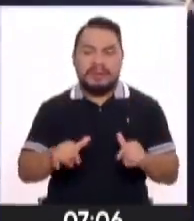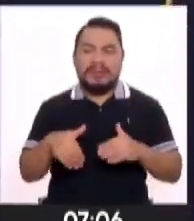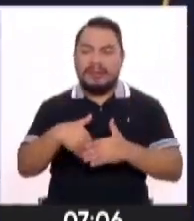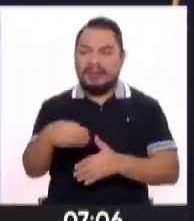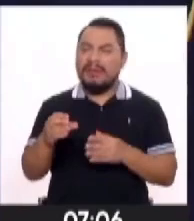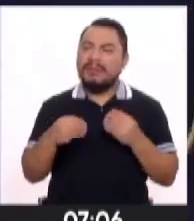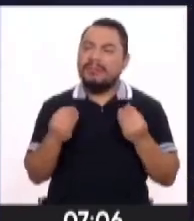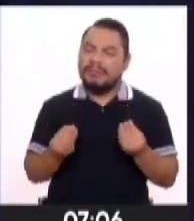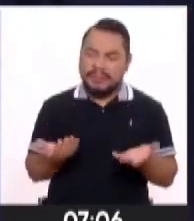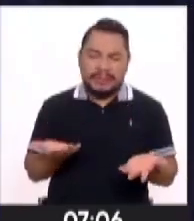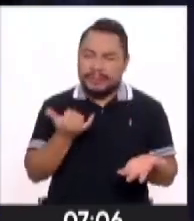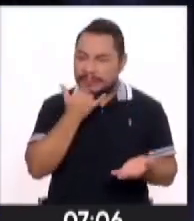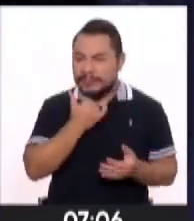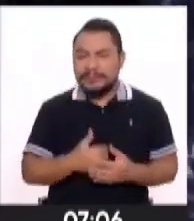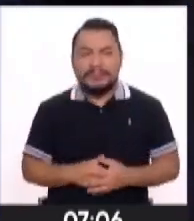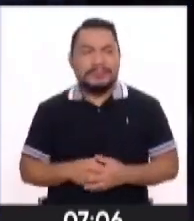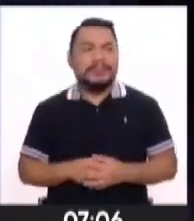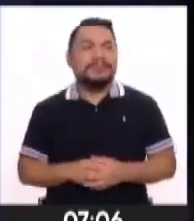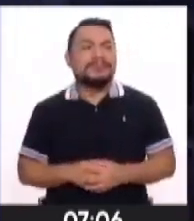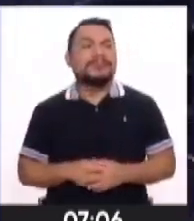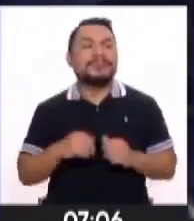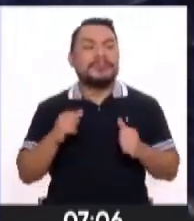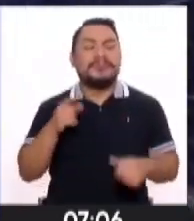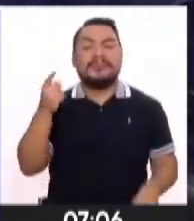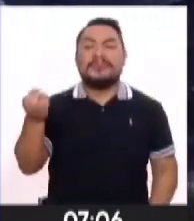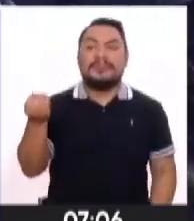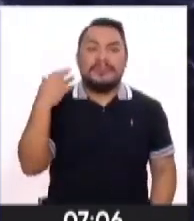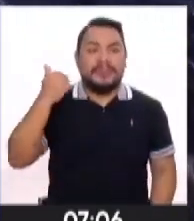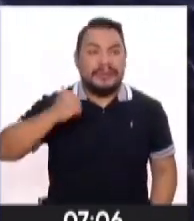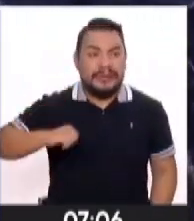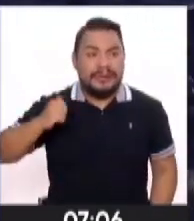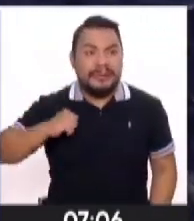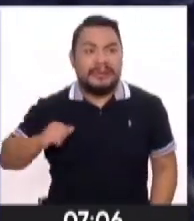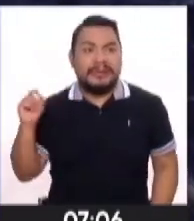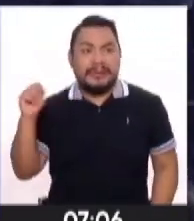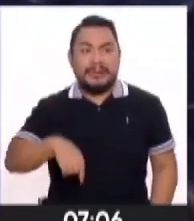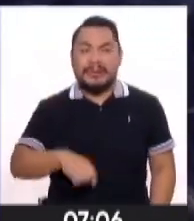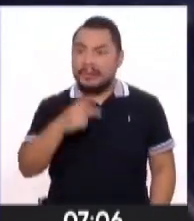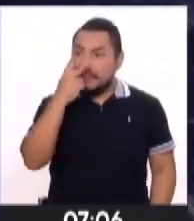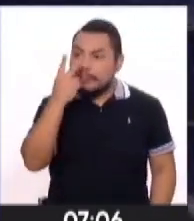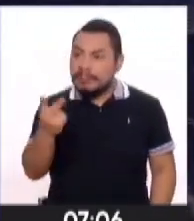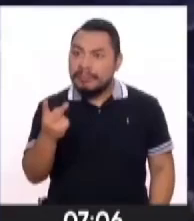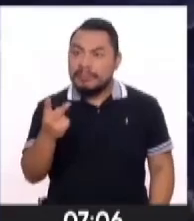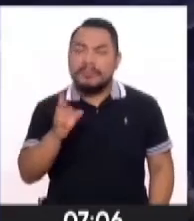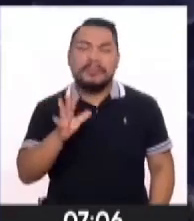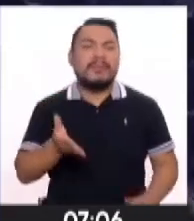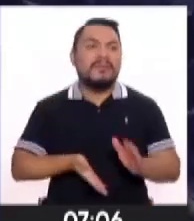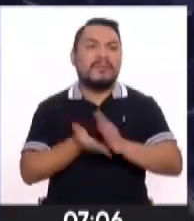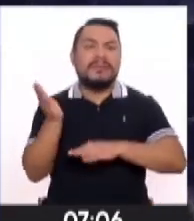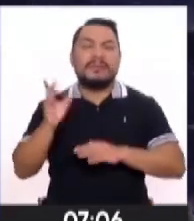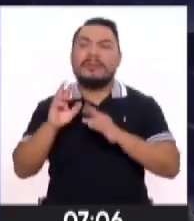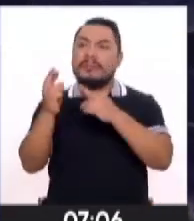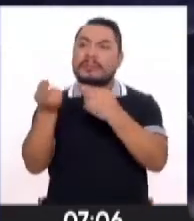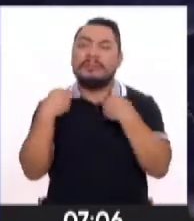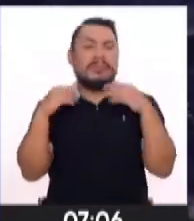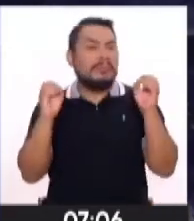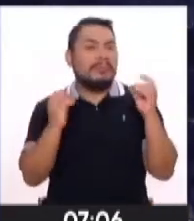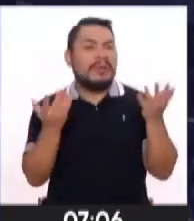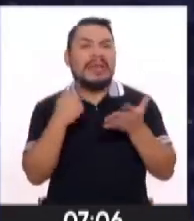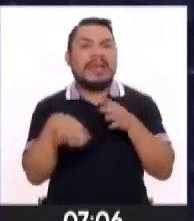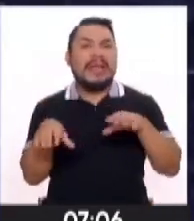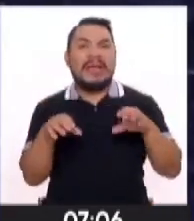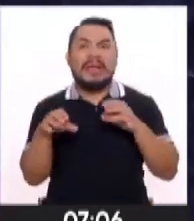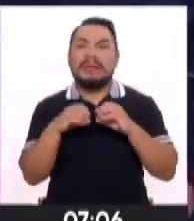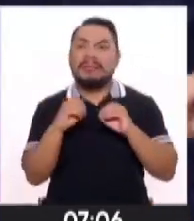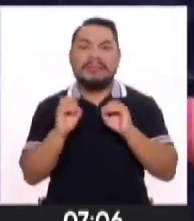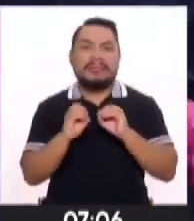actual de ustedes? No es reubicado, vino el alcalde, vino, vio, y hasta ahorita no viene ni siquiera a dar respuesta, no da nada. Mire,